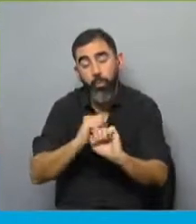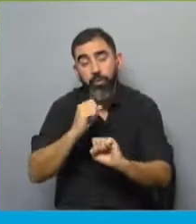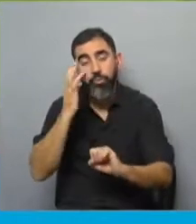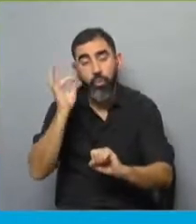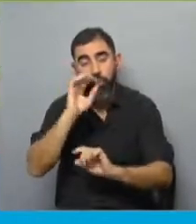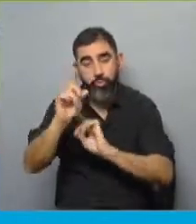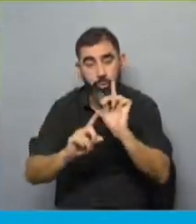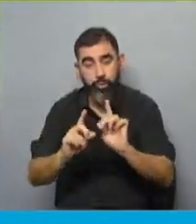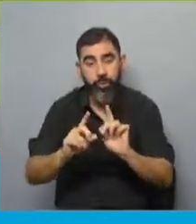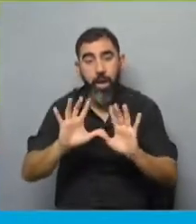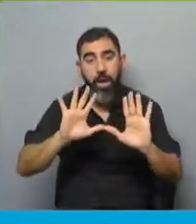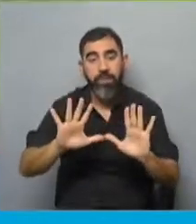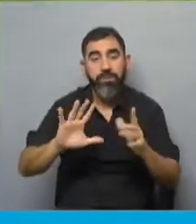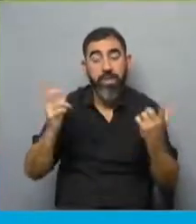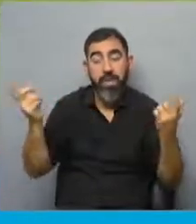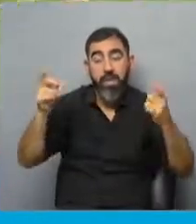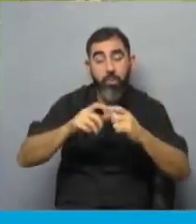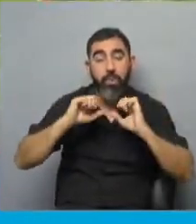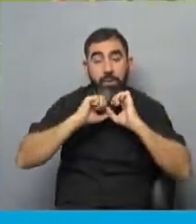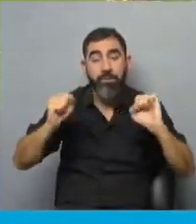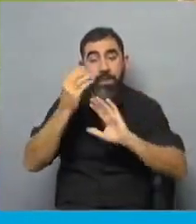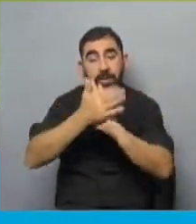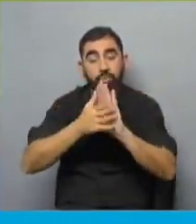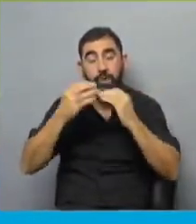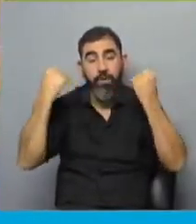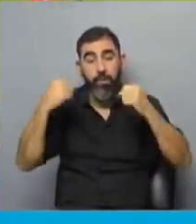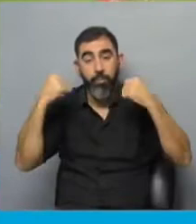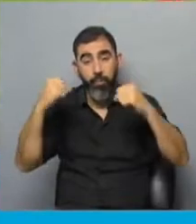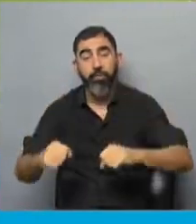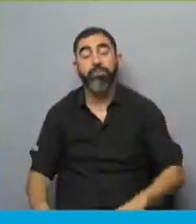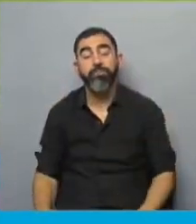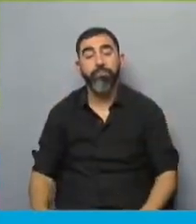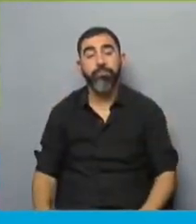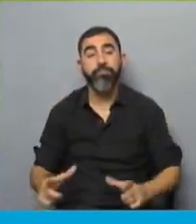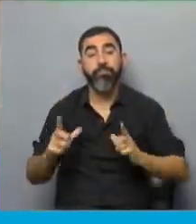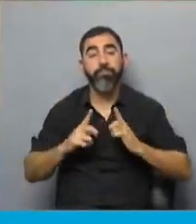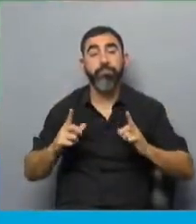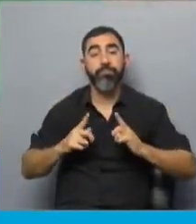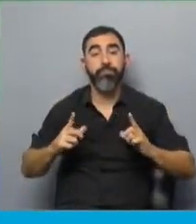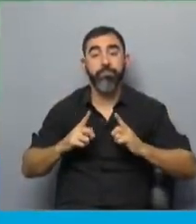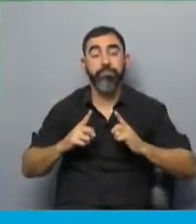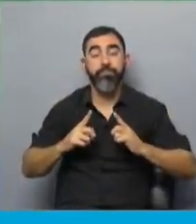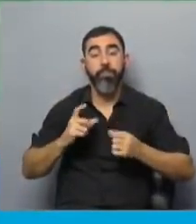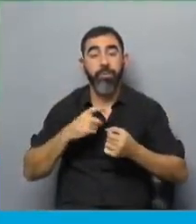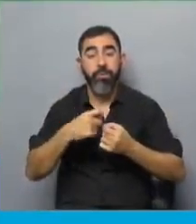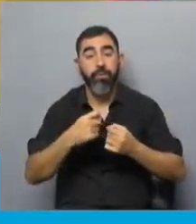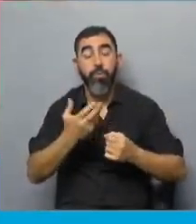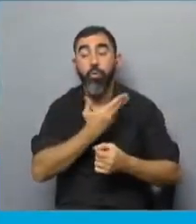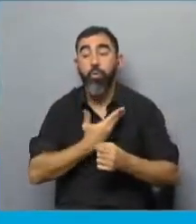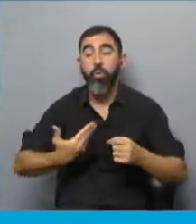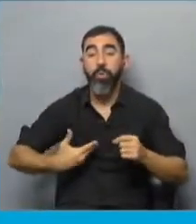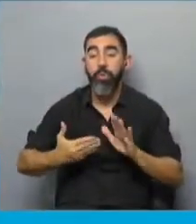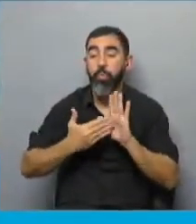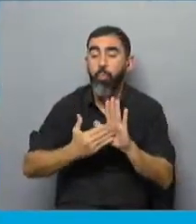soluciones. Esta será la línea de la reunión con la Secretaría Nacional de Deportes. La expectativa de la Mutual es que el gobierno presente